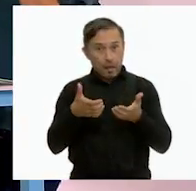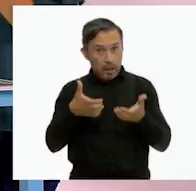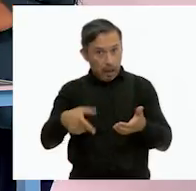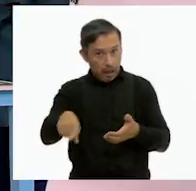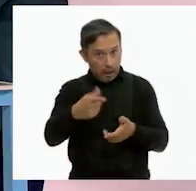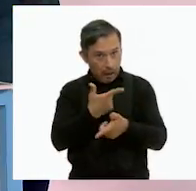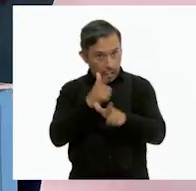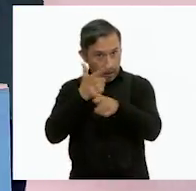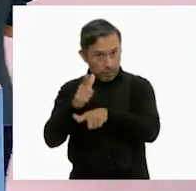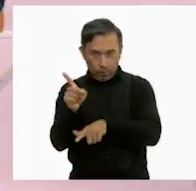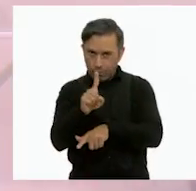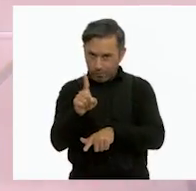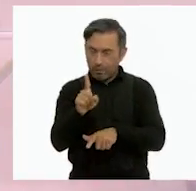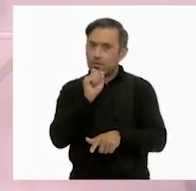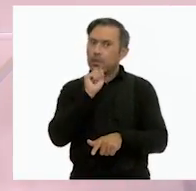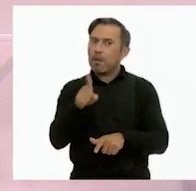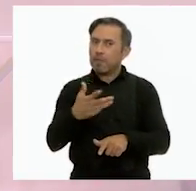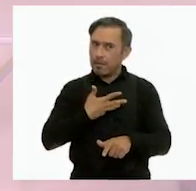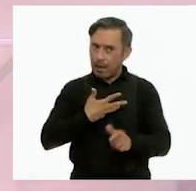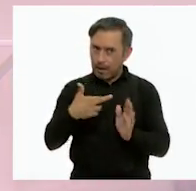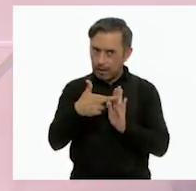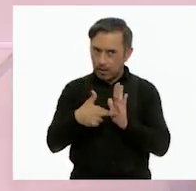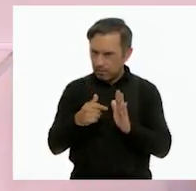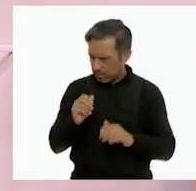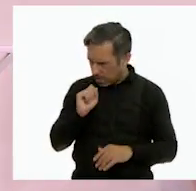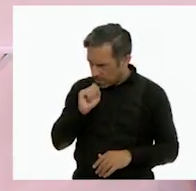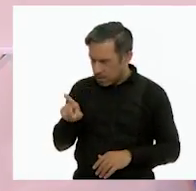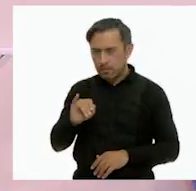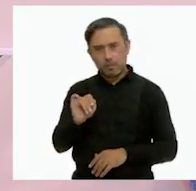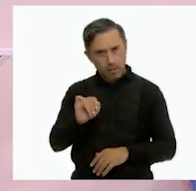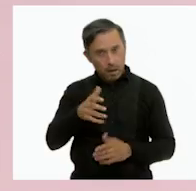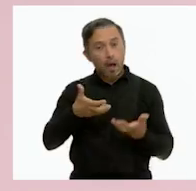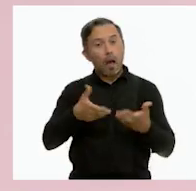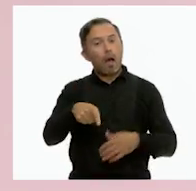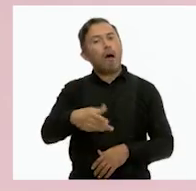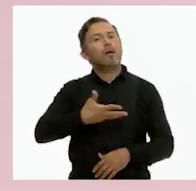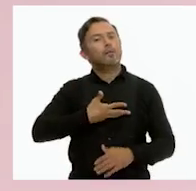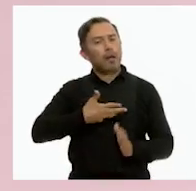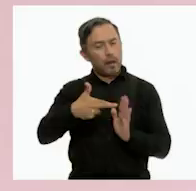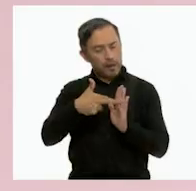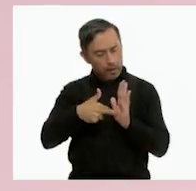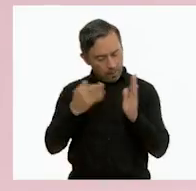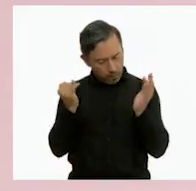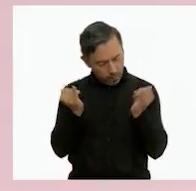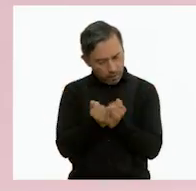calle. ¿También? Sí, también encontramos reglas en la calle.